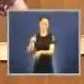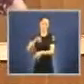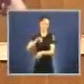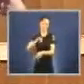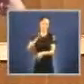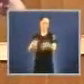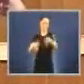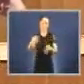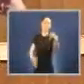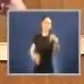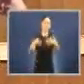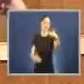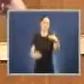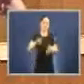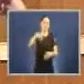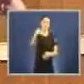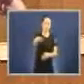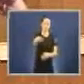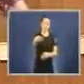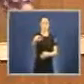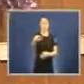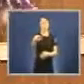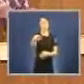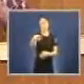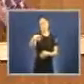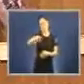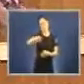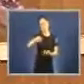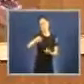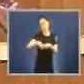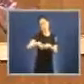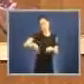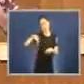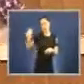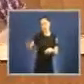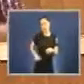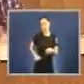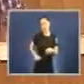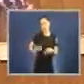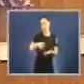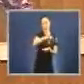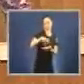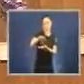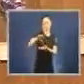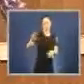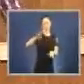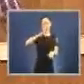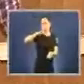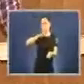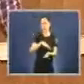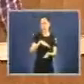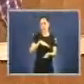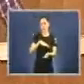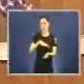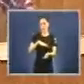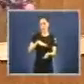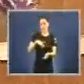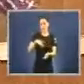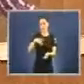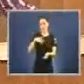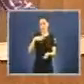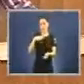injusticia e unha dupla redistribución á inversa da riqueza. Non hai reforma do